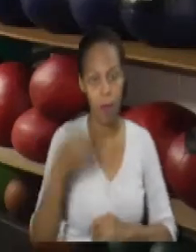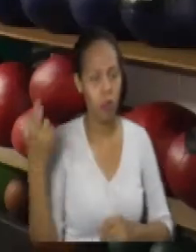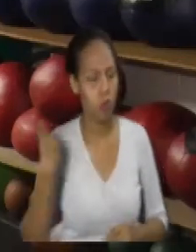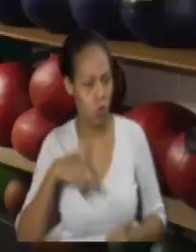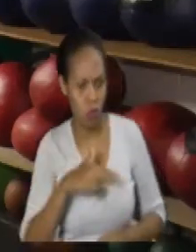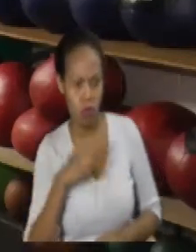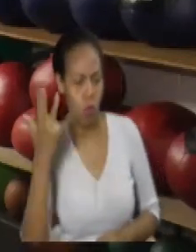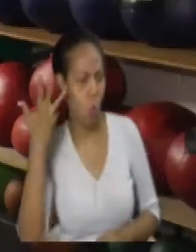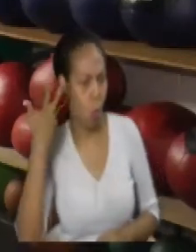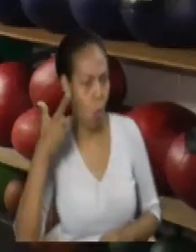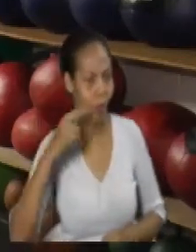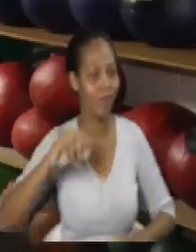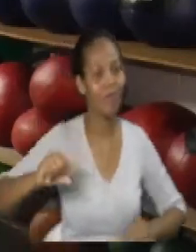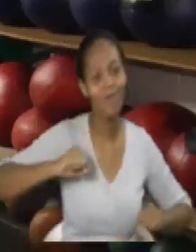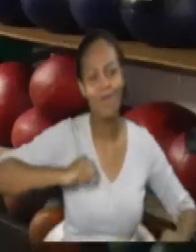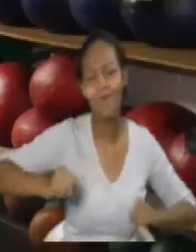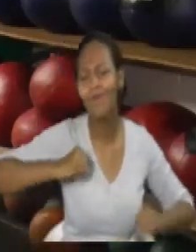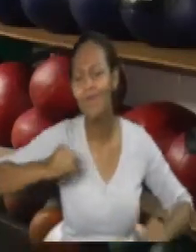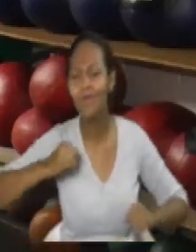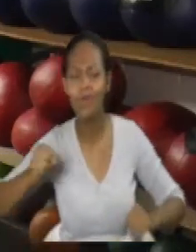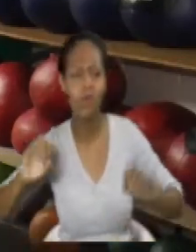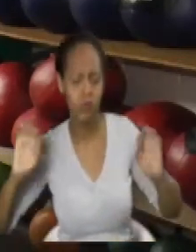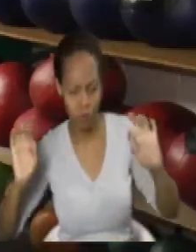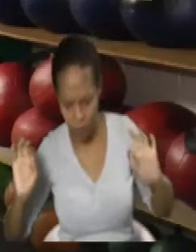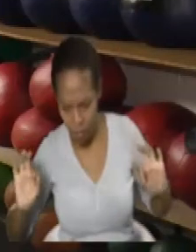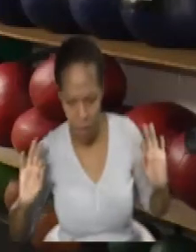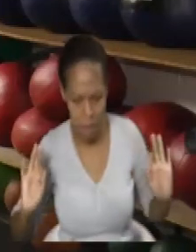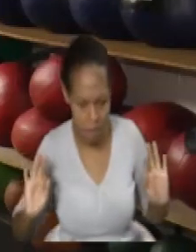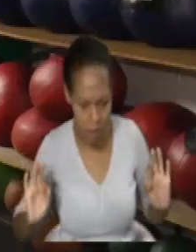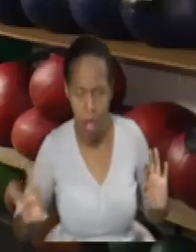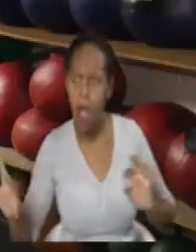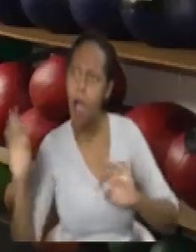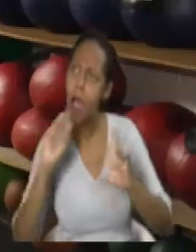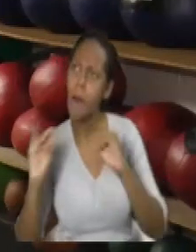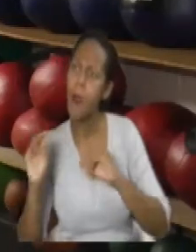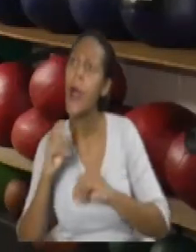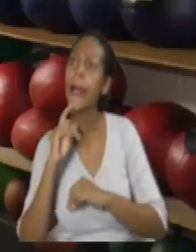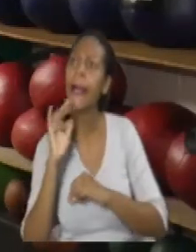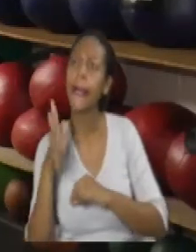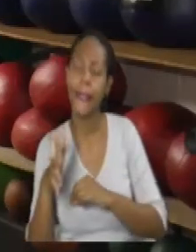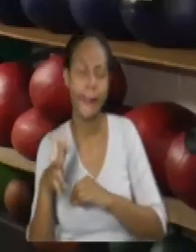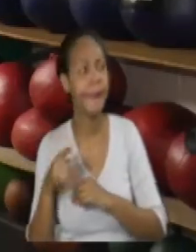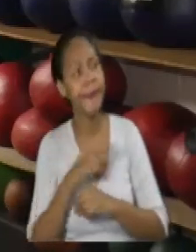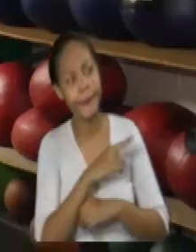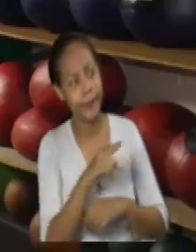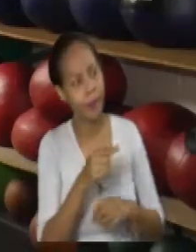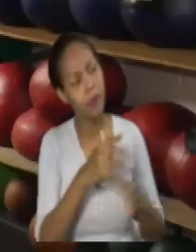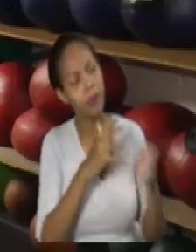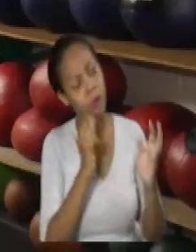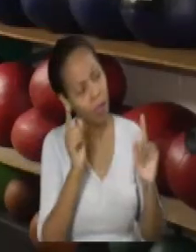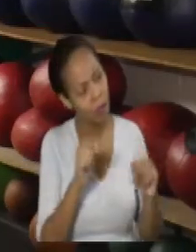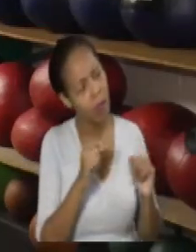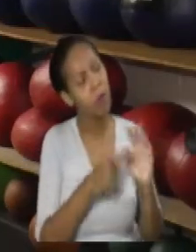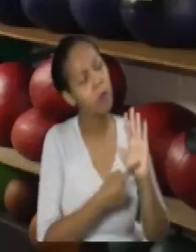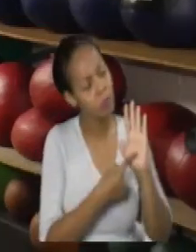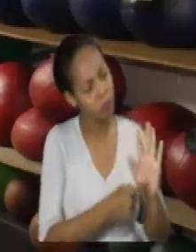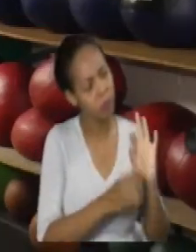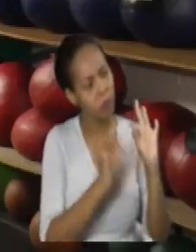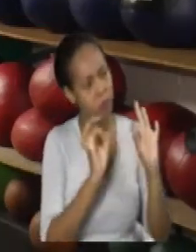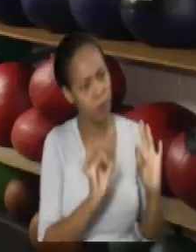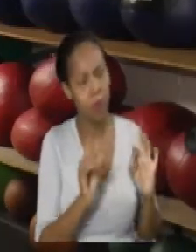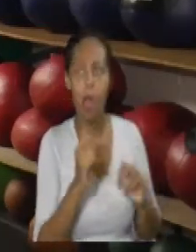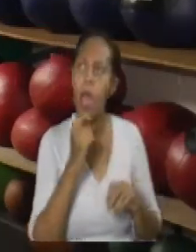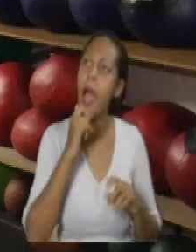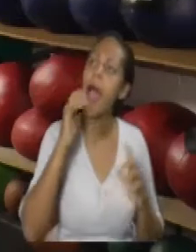trabajamos, nos preparamos para brindarles un mayor conocimiento, no solamente entrenamiento, sino educación, para que ustedes sepan el por